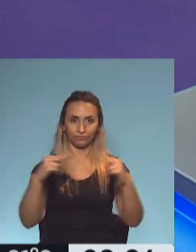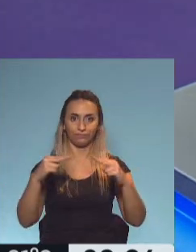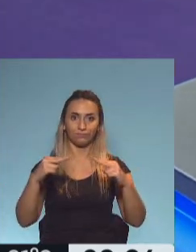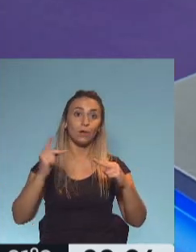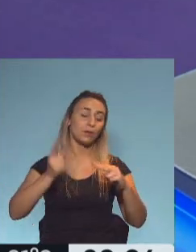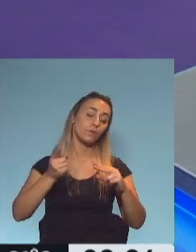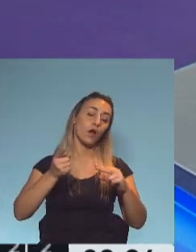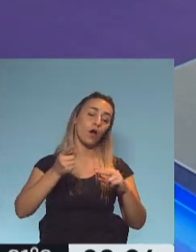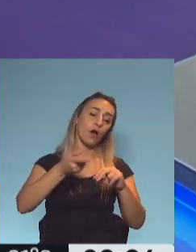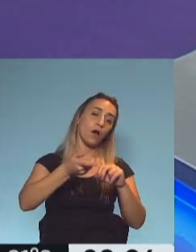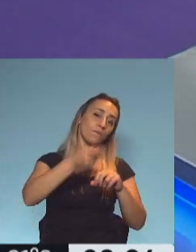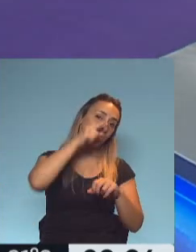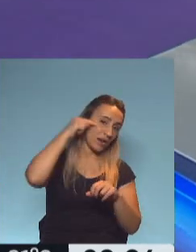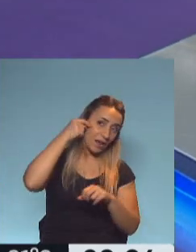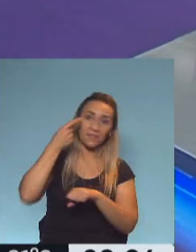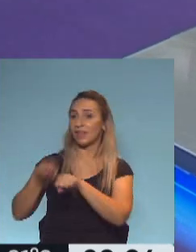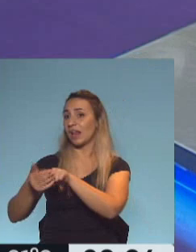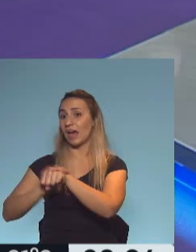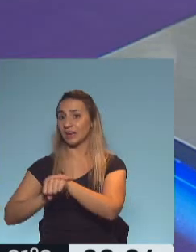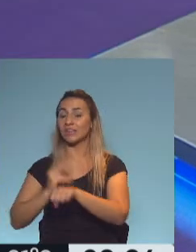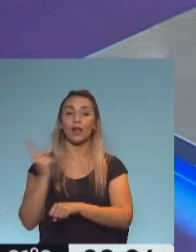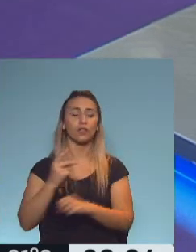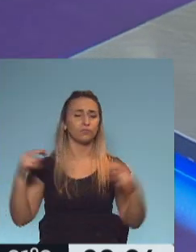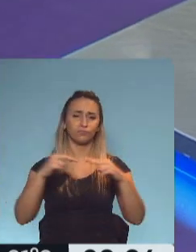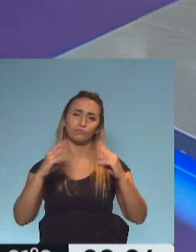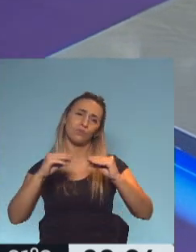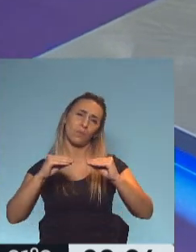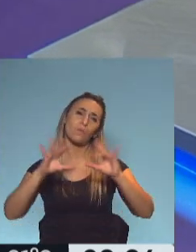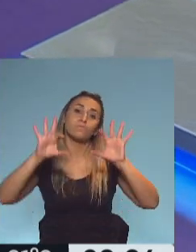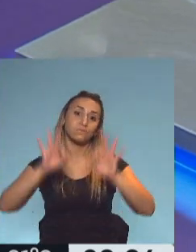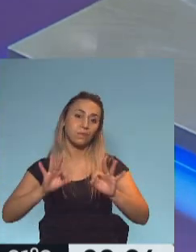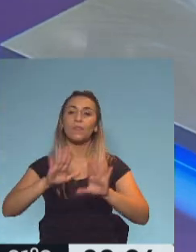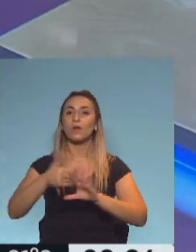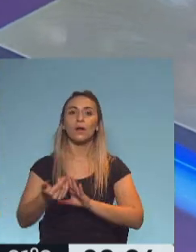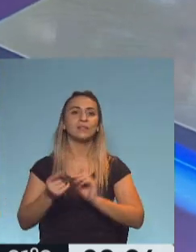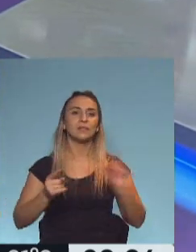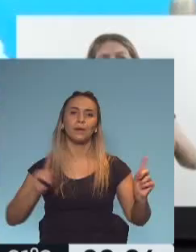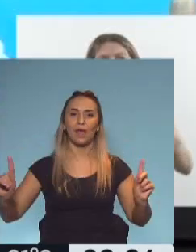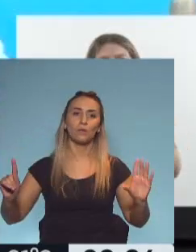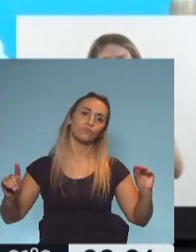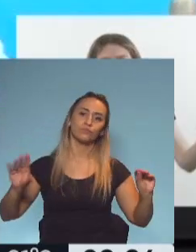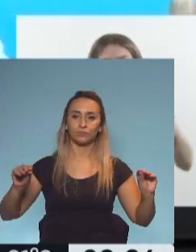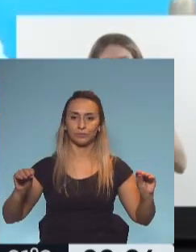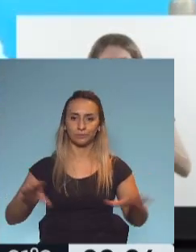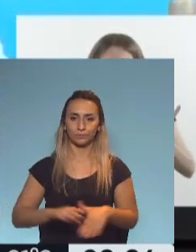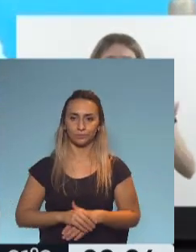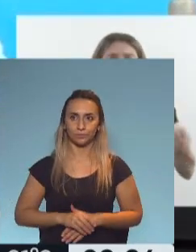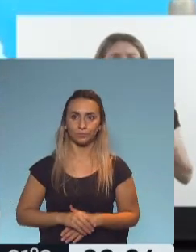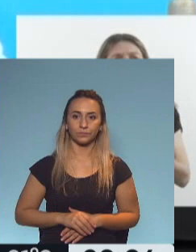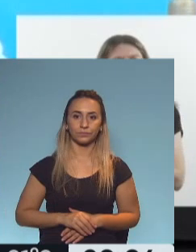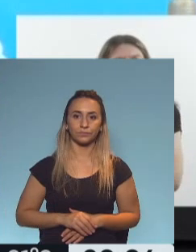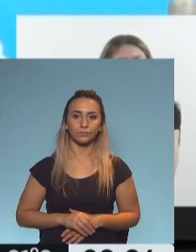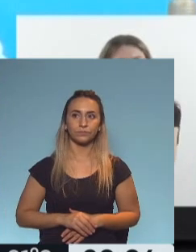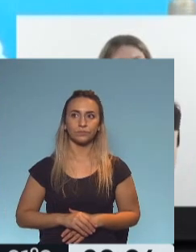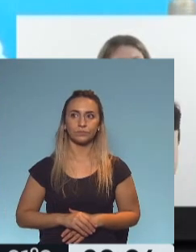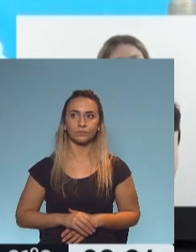Horacio Rodríguez Larreta, cada uno habló por separado. Sí. ¿Comenzamos con el presidente de la Nación? Dale, escuchamos. Todos los datos científicos con